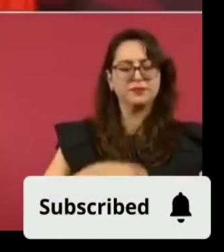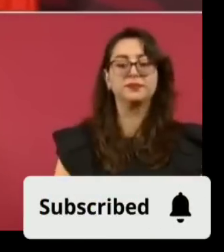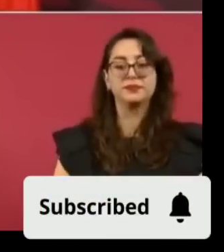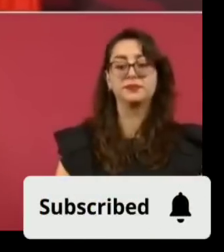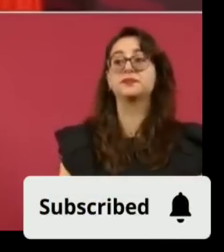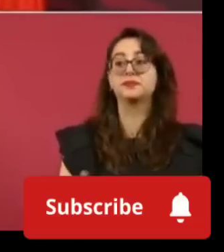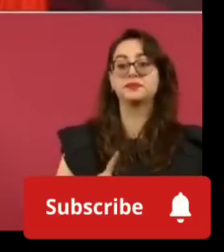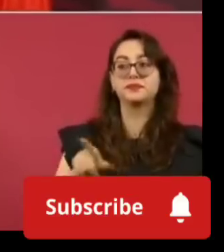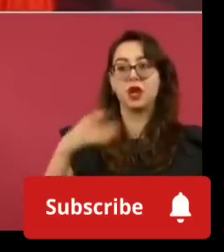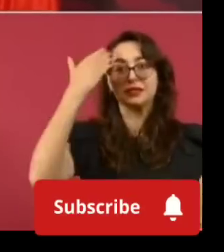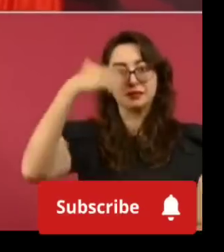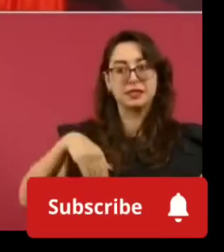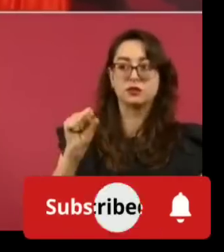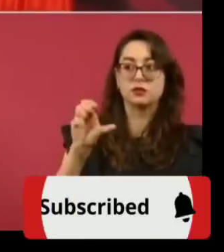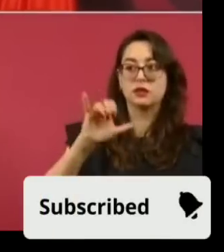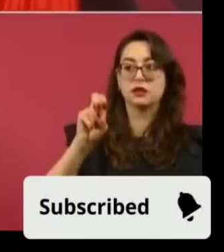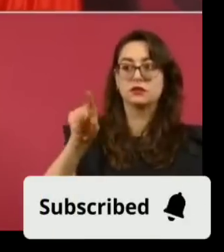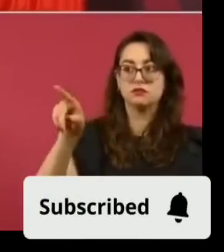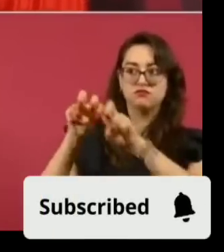en la construcción de estas obras estratégicas